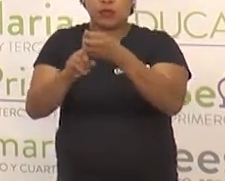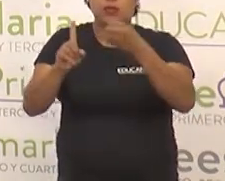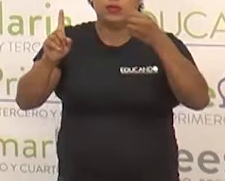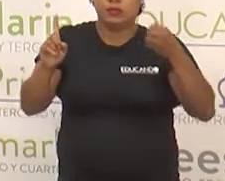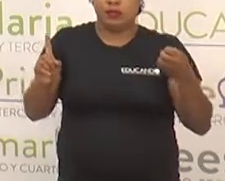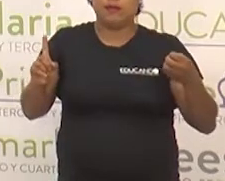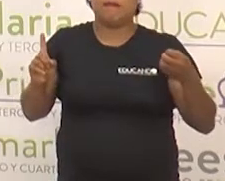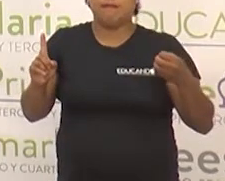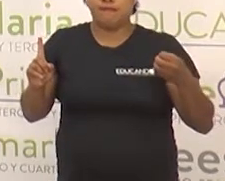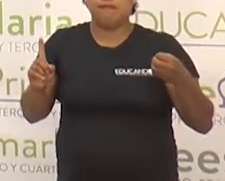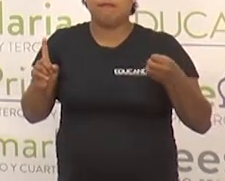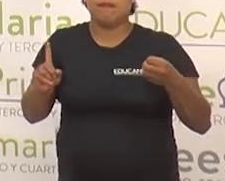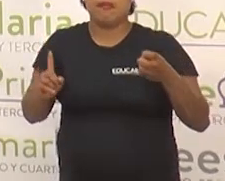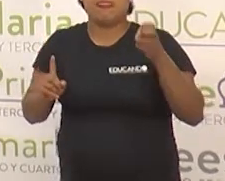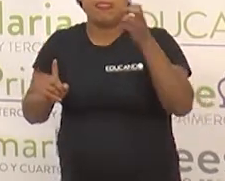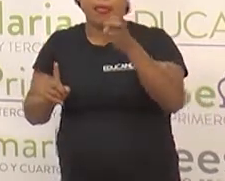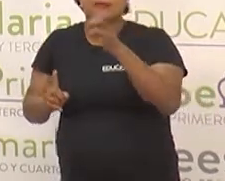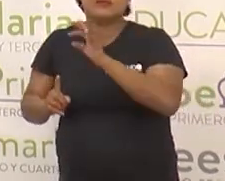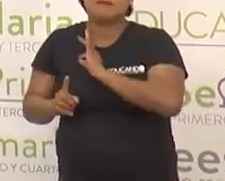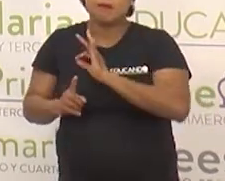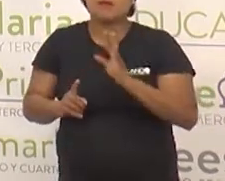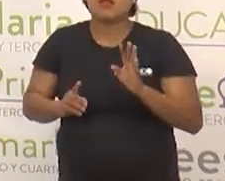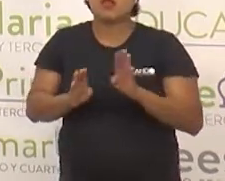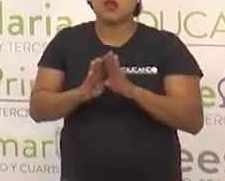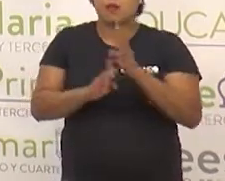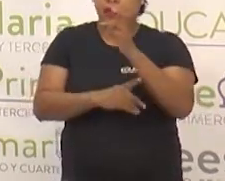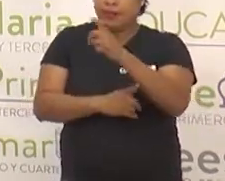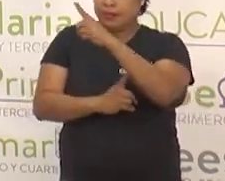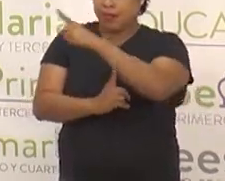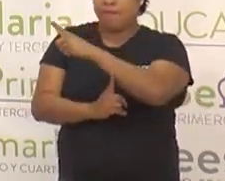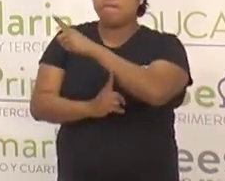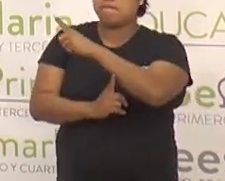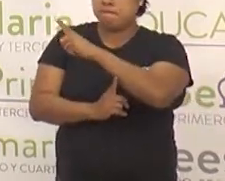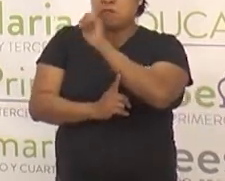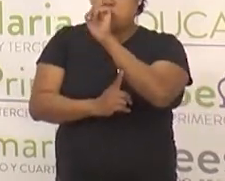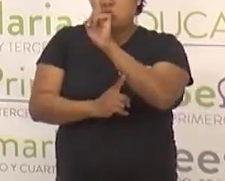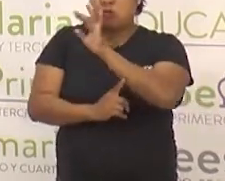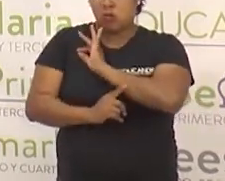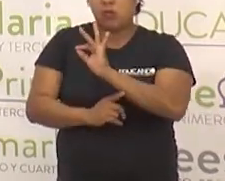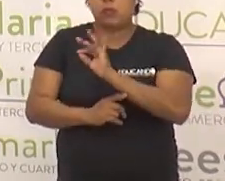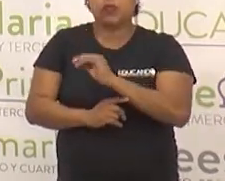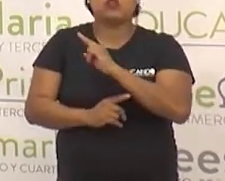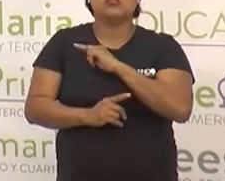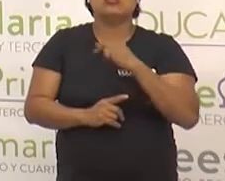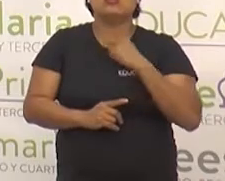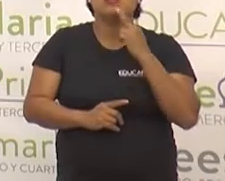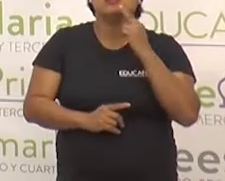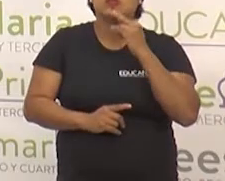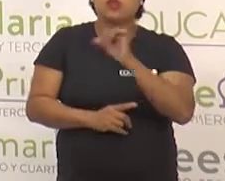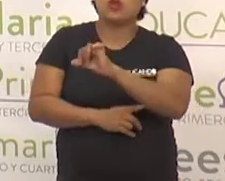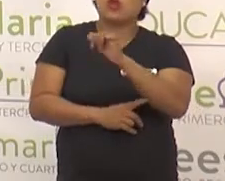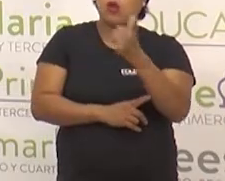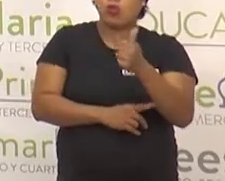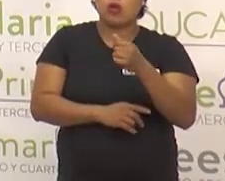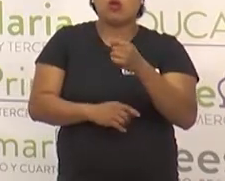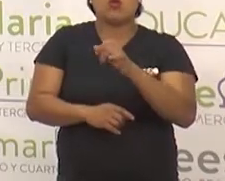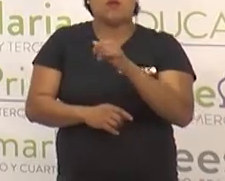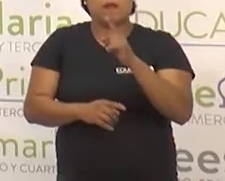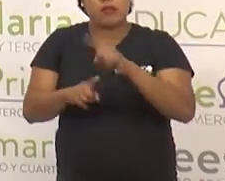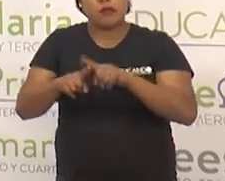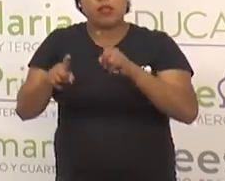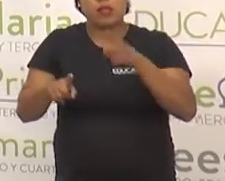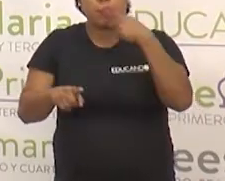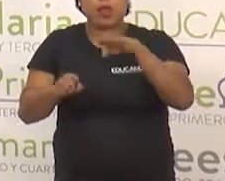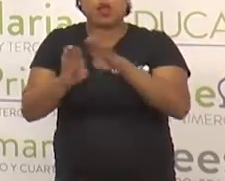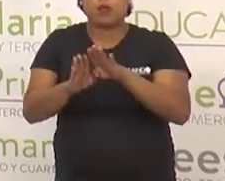oración. Una estrategia es esta. Vamos a emplear una estrategia más